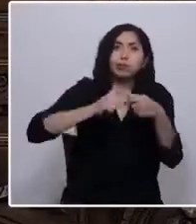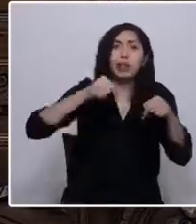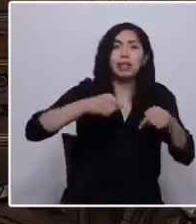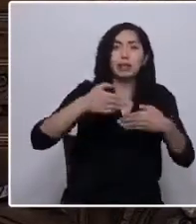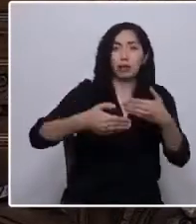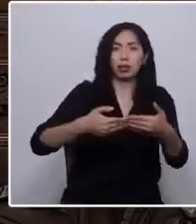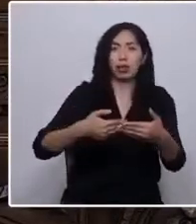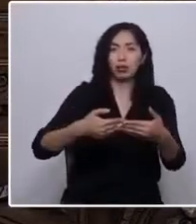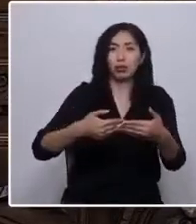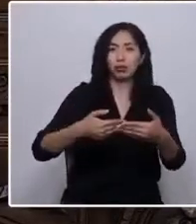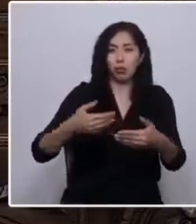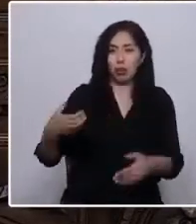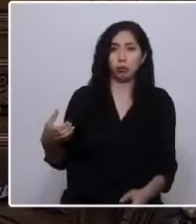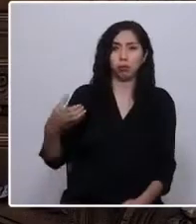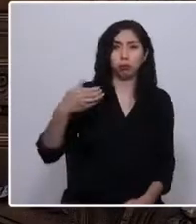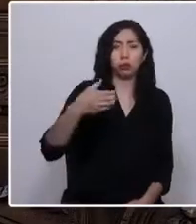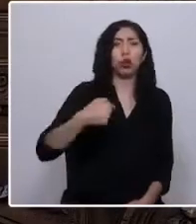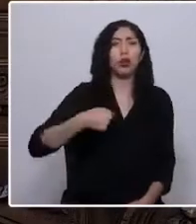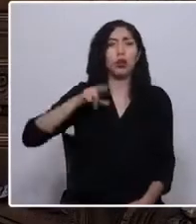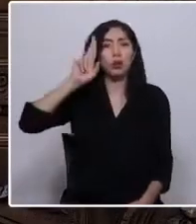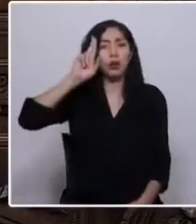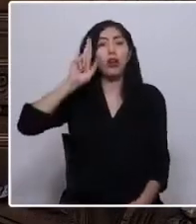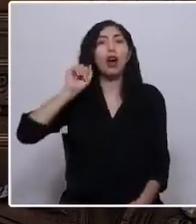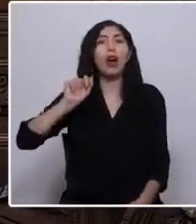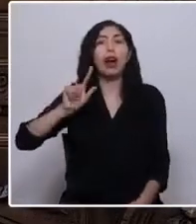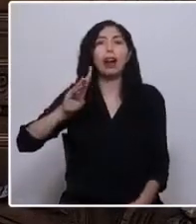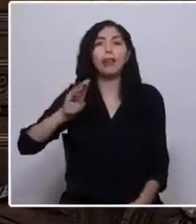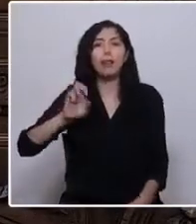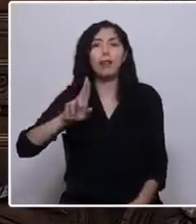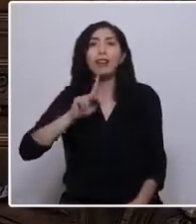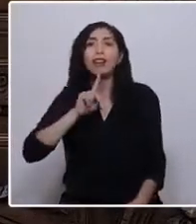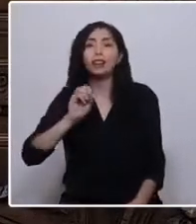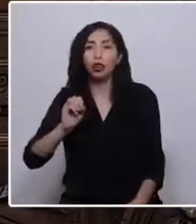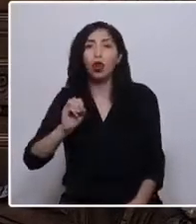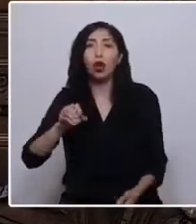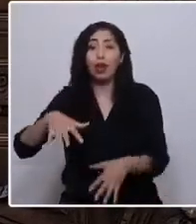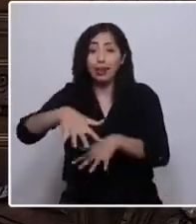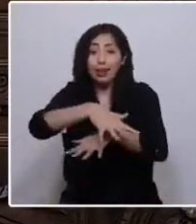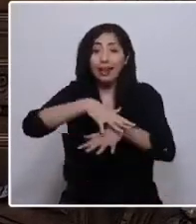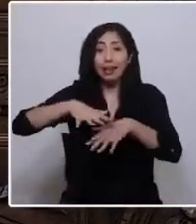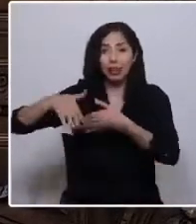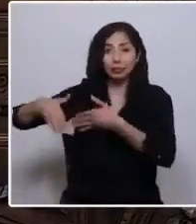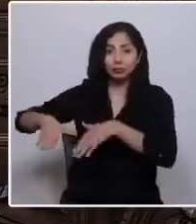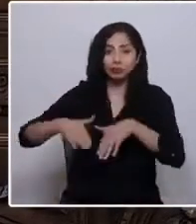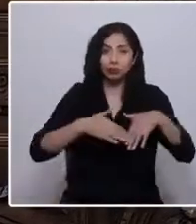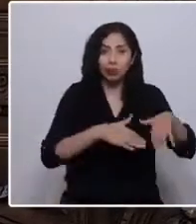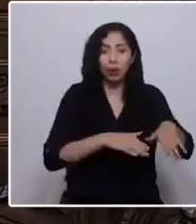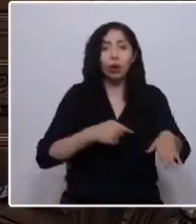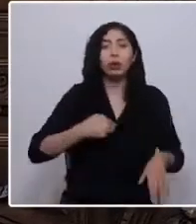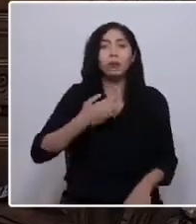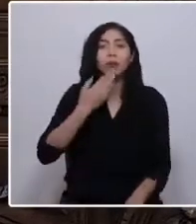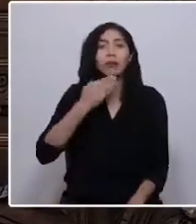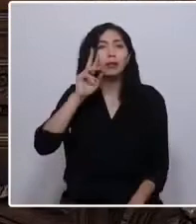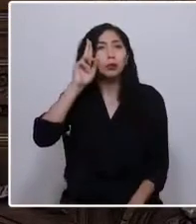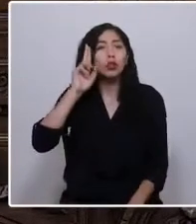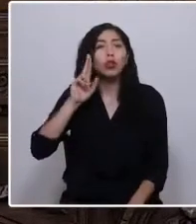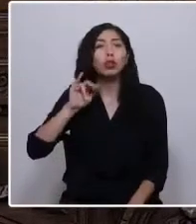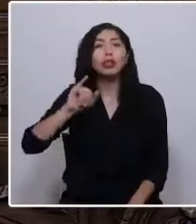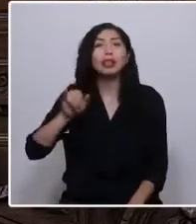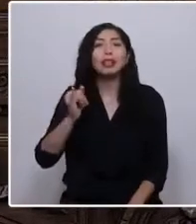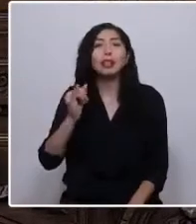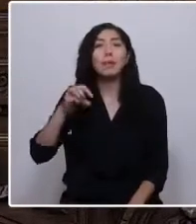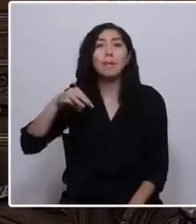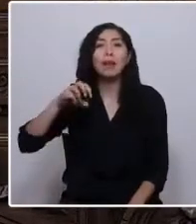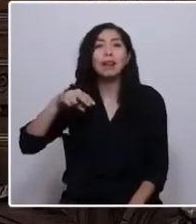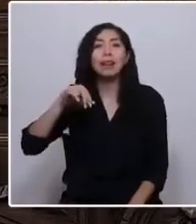Recuerdo a Alberto Otus, presidente del Consejo de Ancianos de Isla de Pascua. Recuerdo a Emilio Jiménez, de aymara,